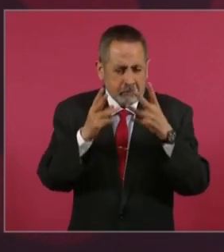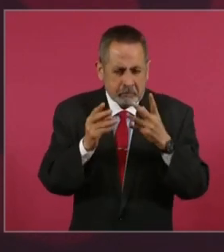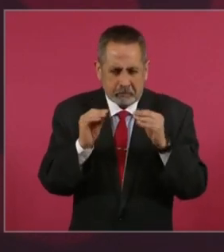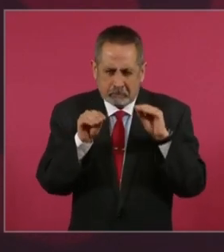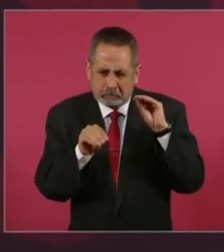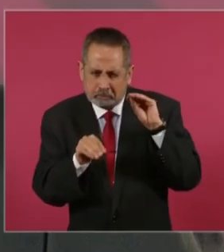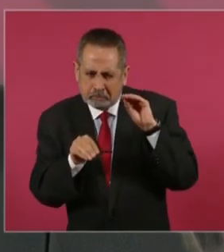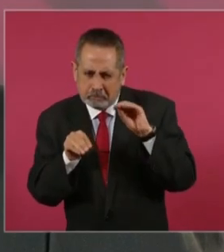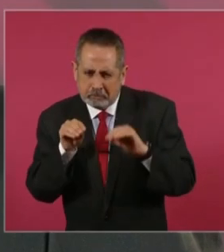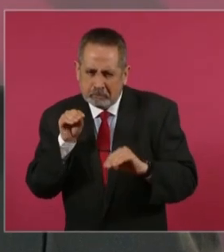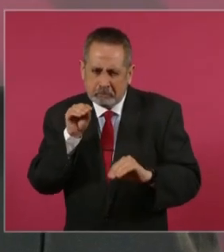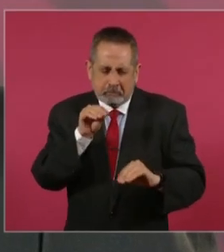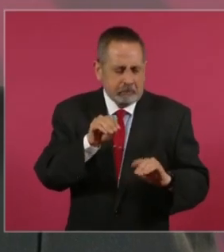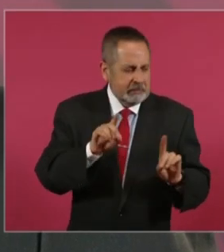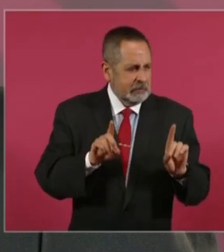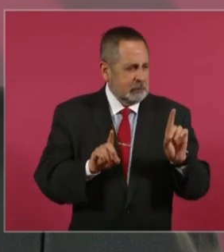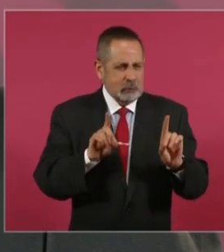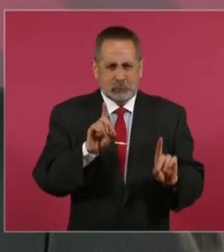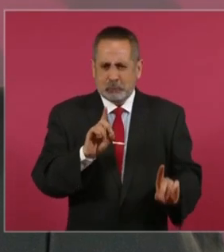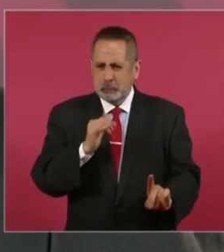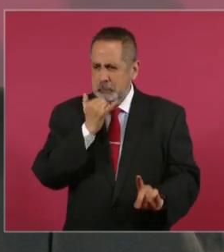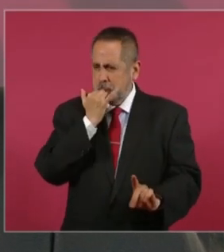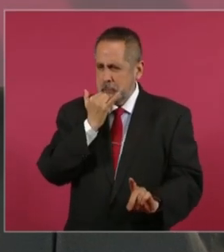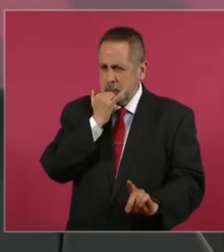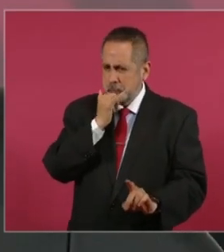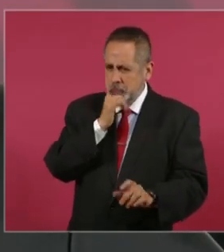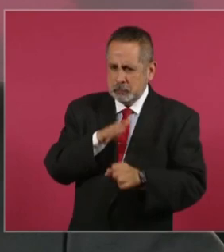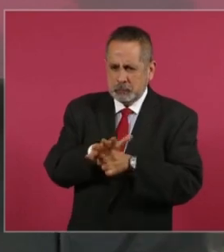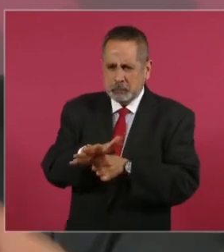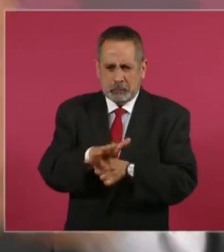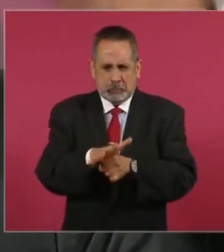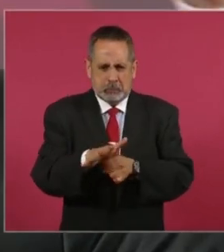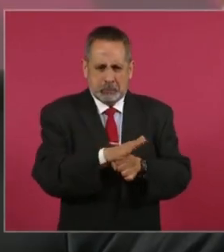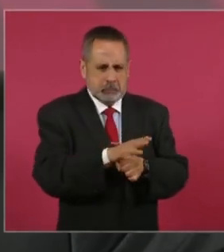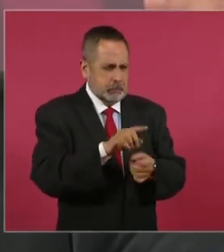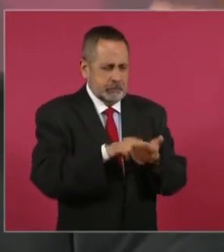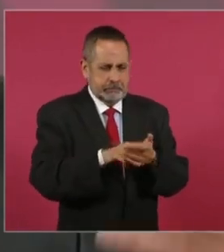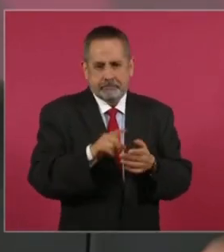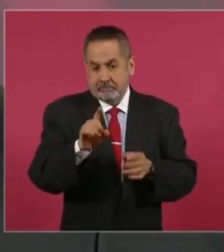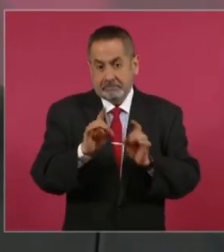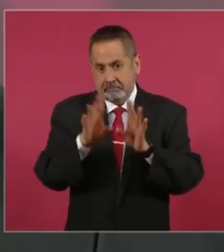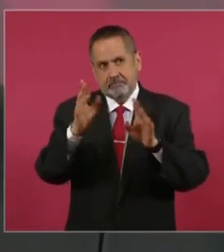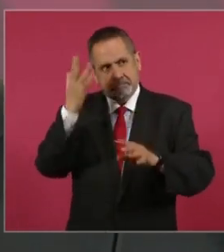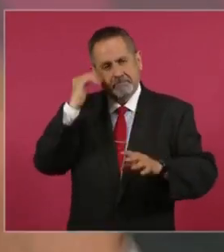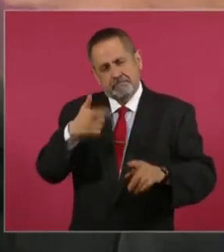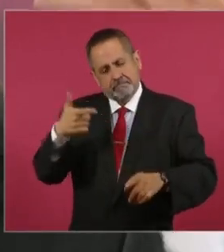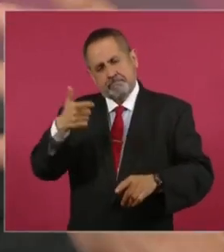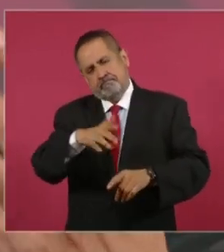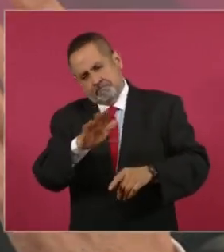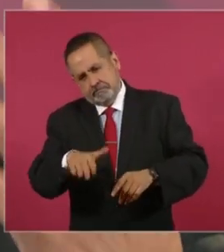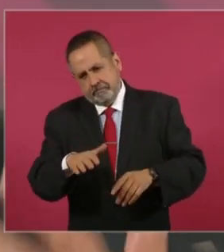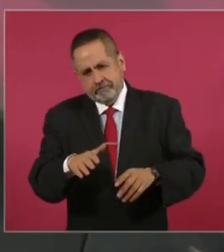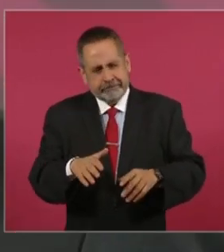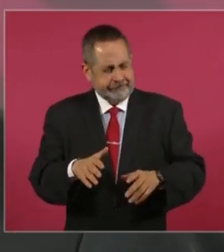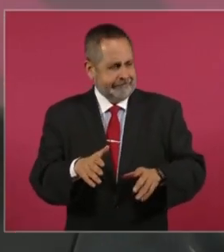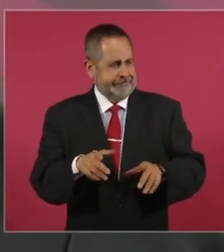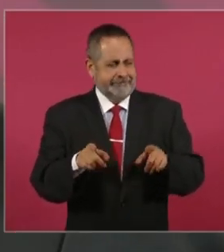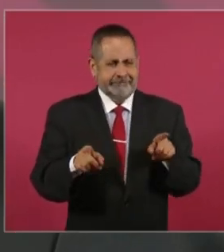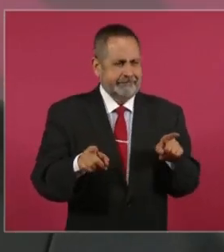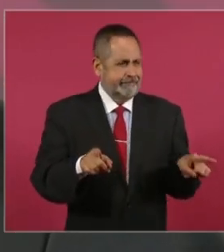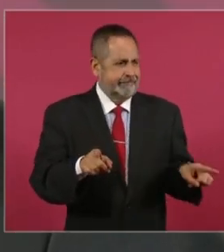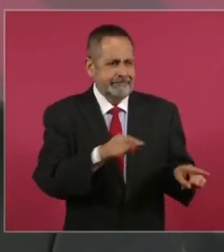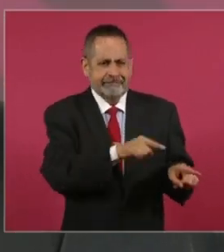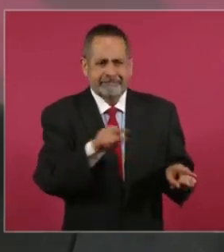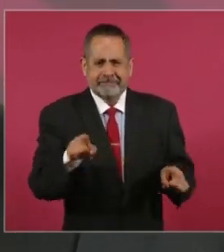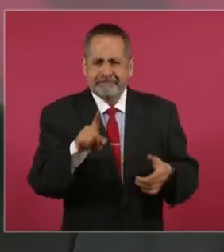desde que sucedieron los casos. Además, un